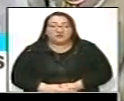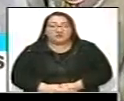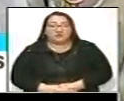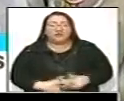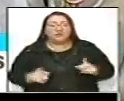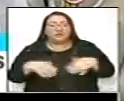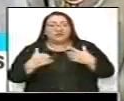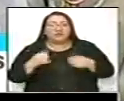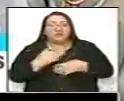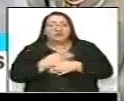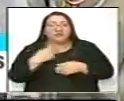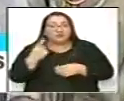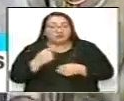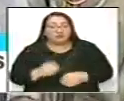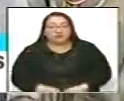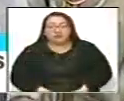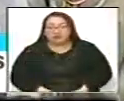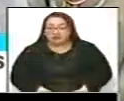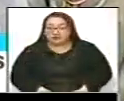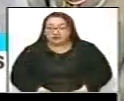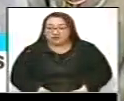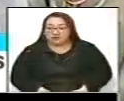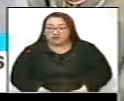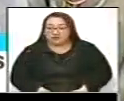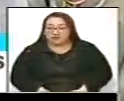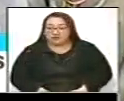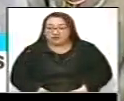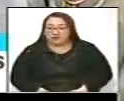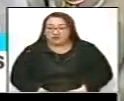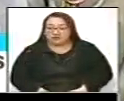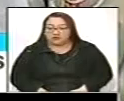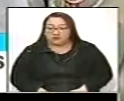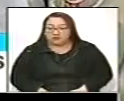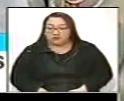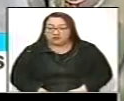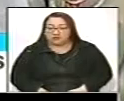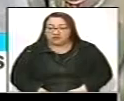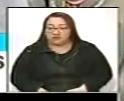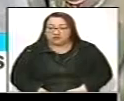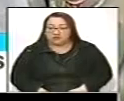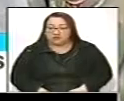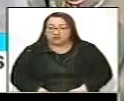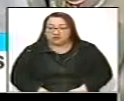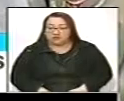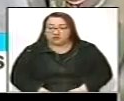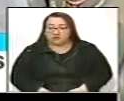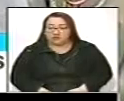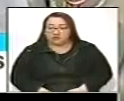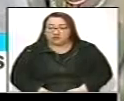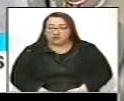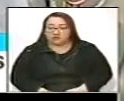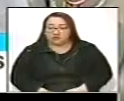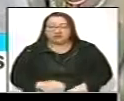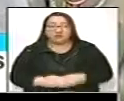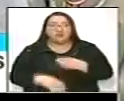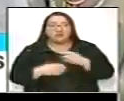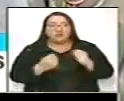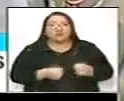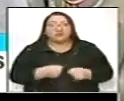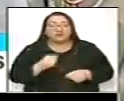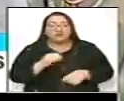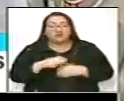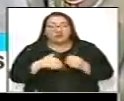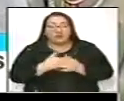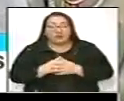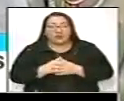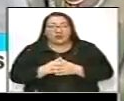contexto global en que las formas tradicionales de organización en el mundo obrero, en el mundo campesino, en